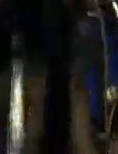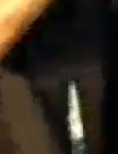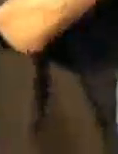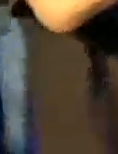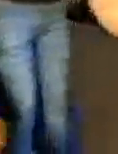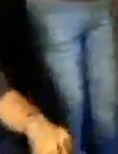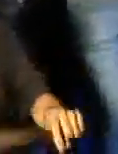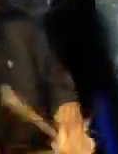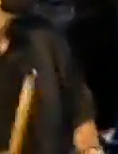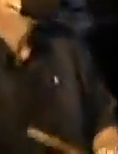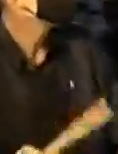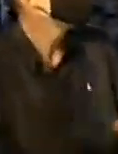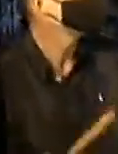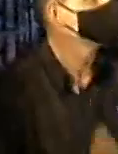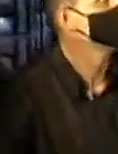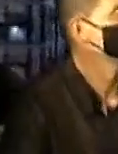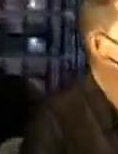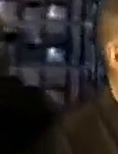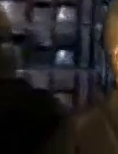donde quiera